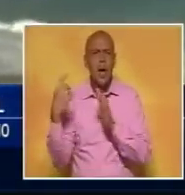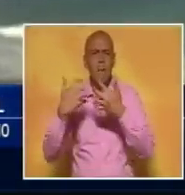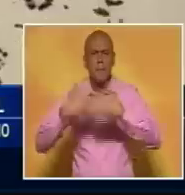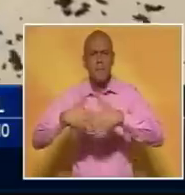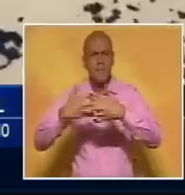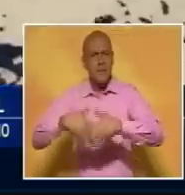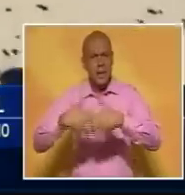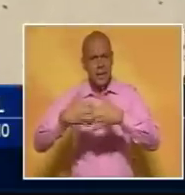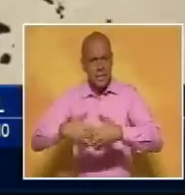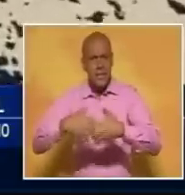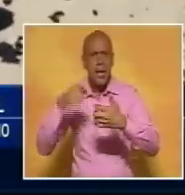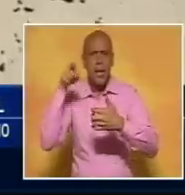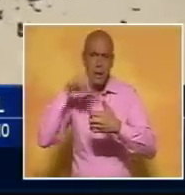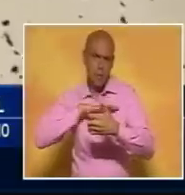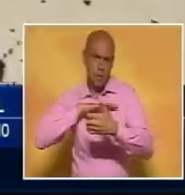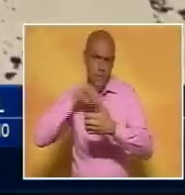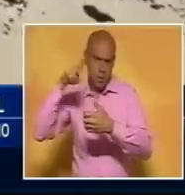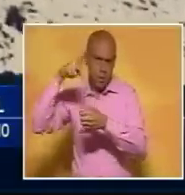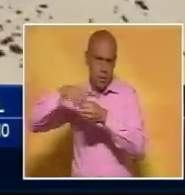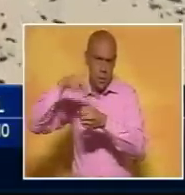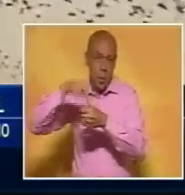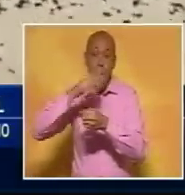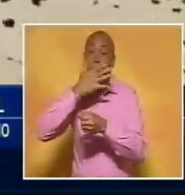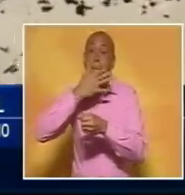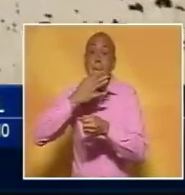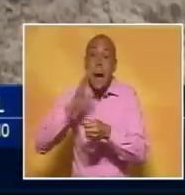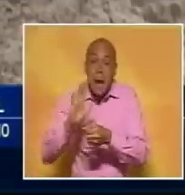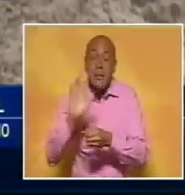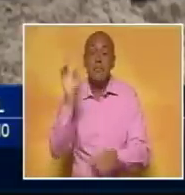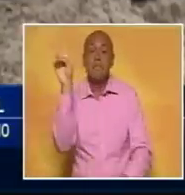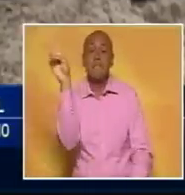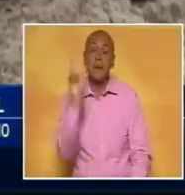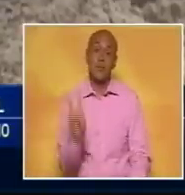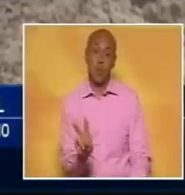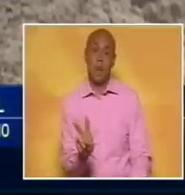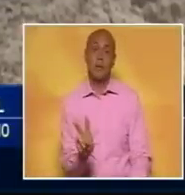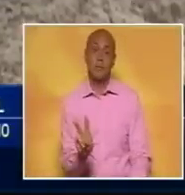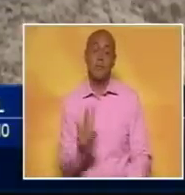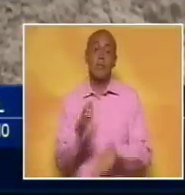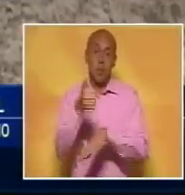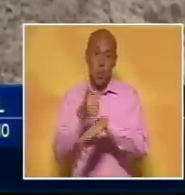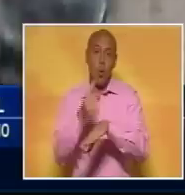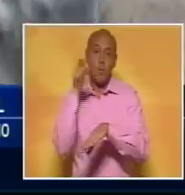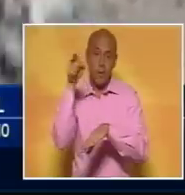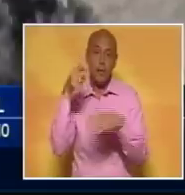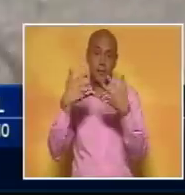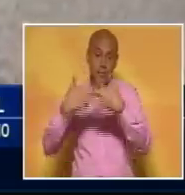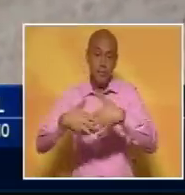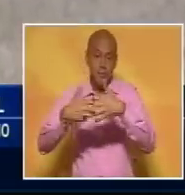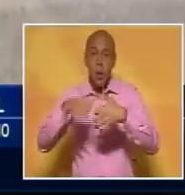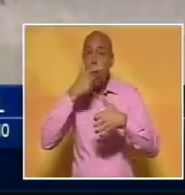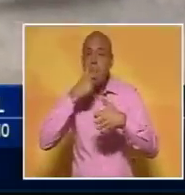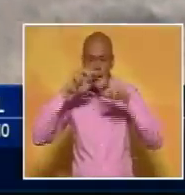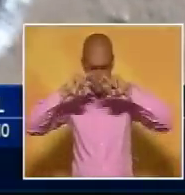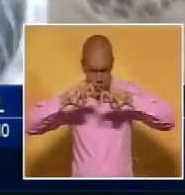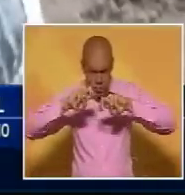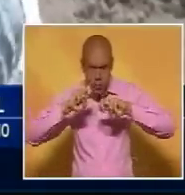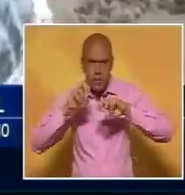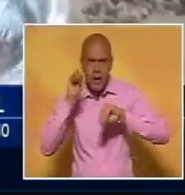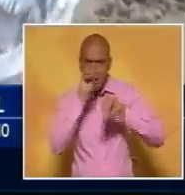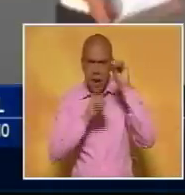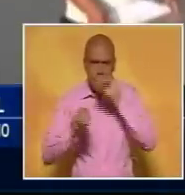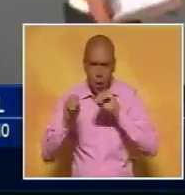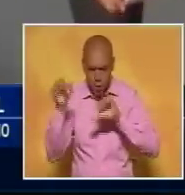estatal Petrobras, su origen podría estar en Venezuela, luego de que una serie de estudios bioquímicos determinaran que el crudo contaminante